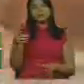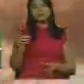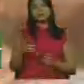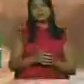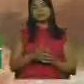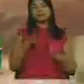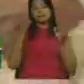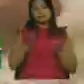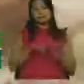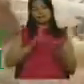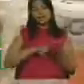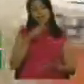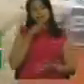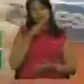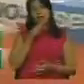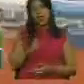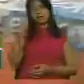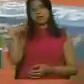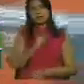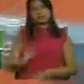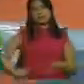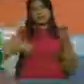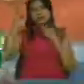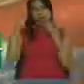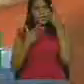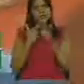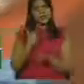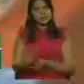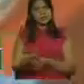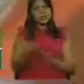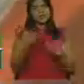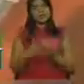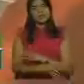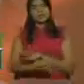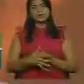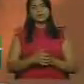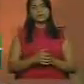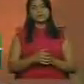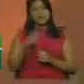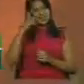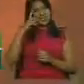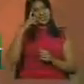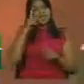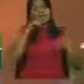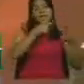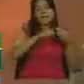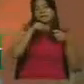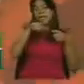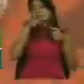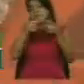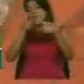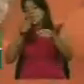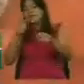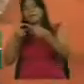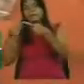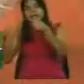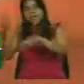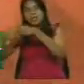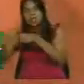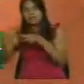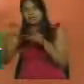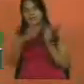garantía alimentaria. Ayer el presidente de la República hacía referencia, por ejemplo, a lo que son los encadenamientos productivos. Permítanos ustedes mostrar algunas cosas. No